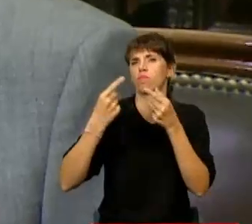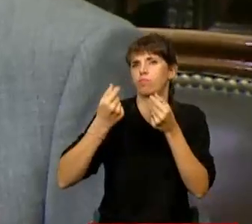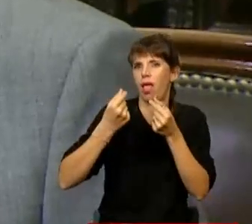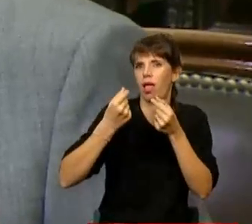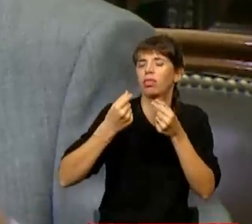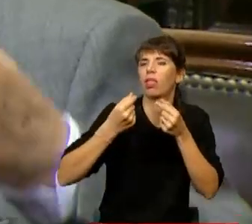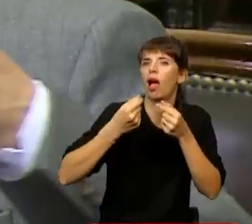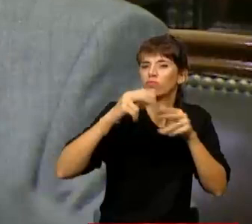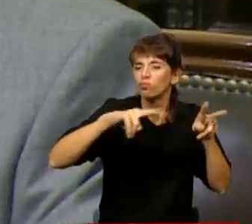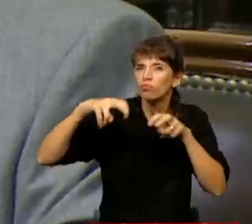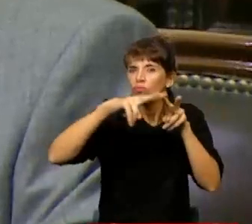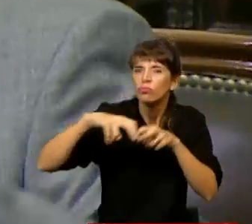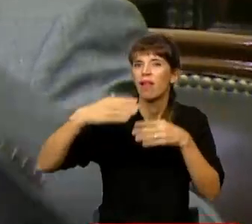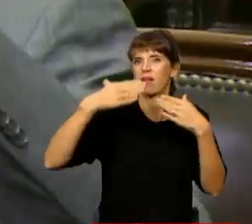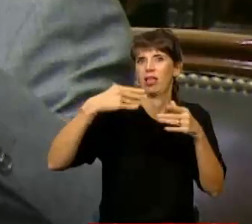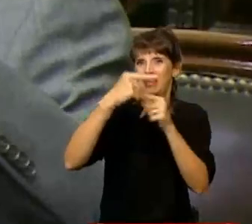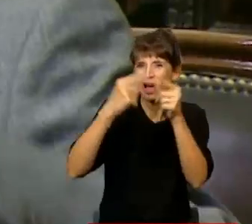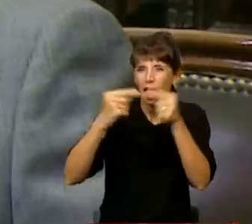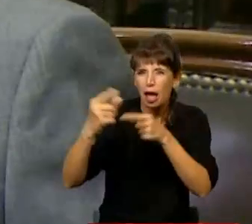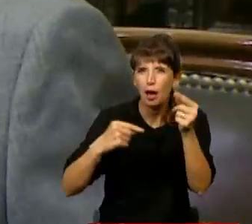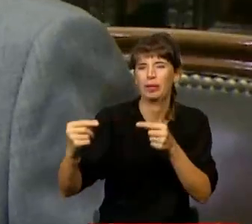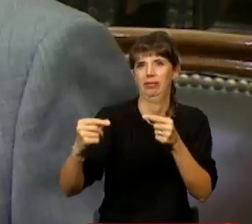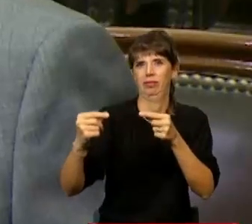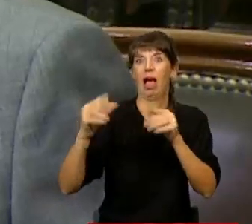canábico fundamentalmente como punta de lanza de la